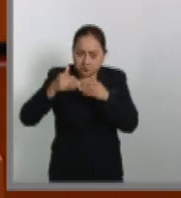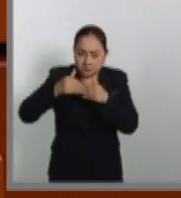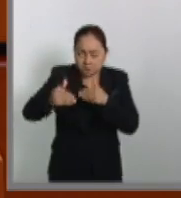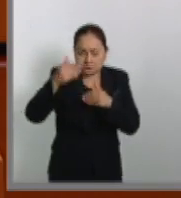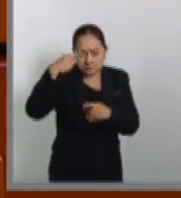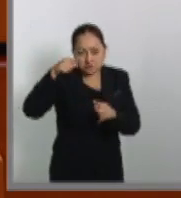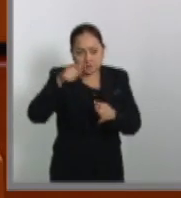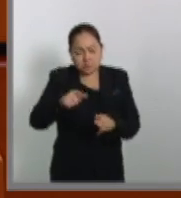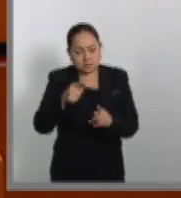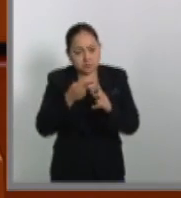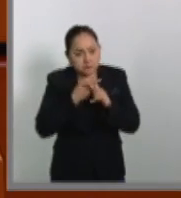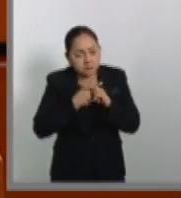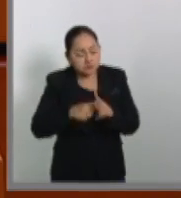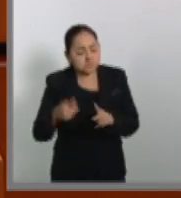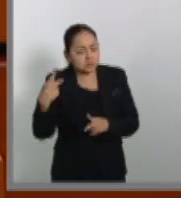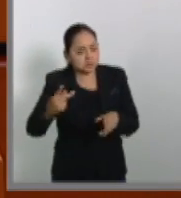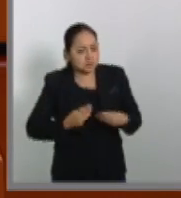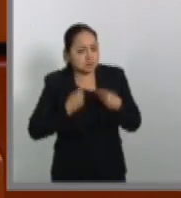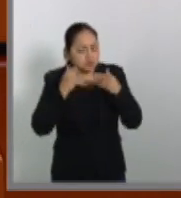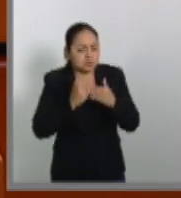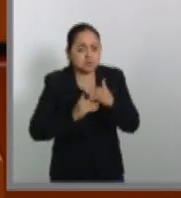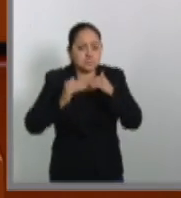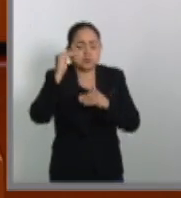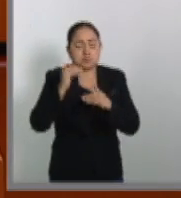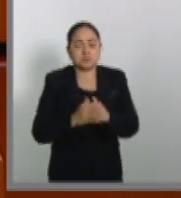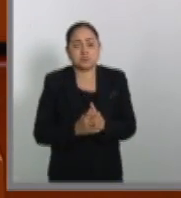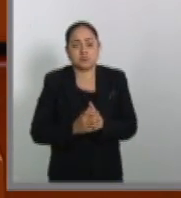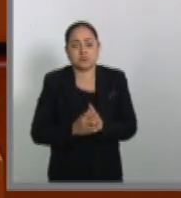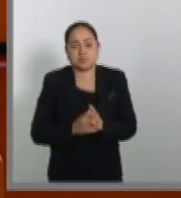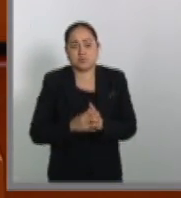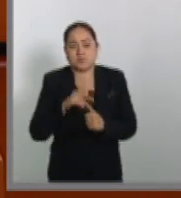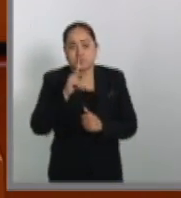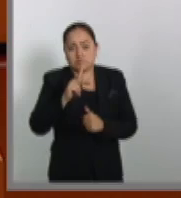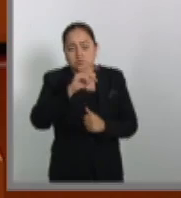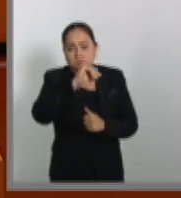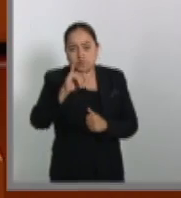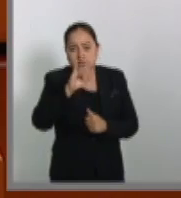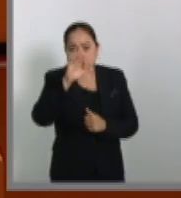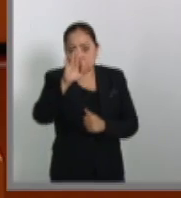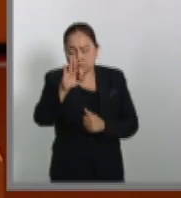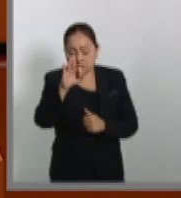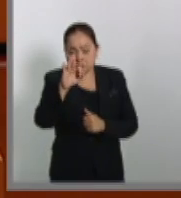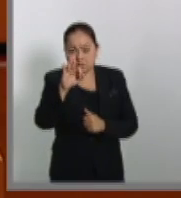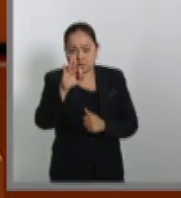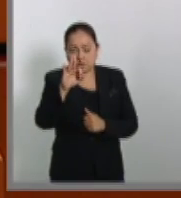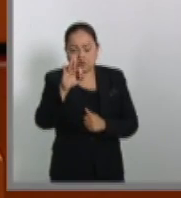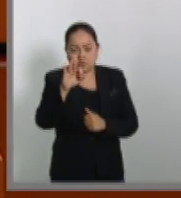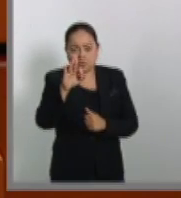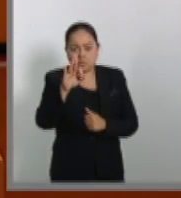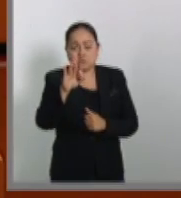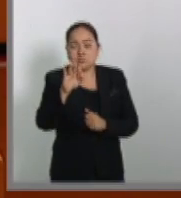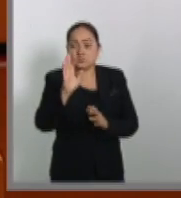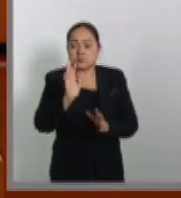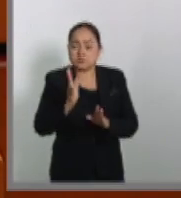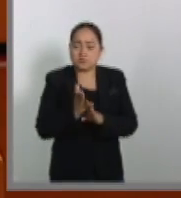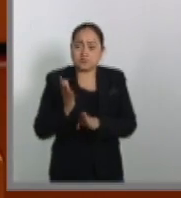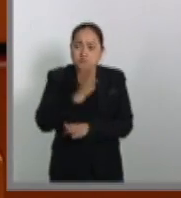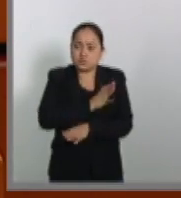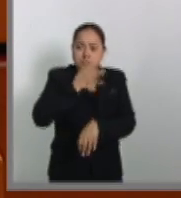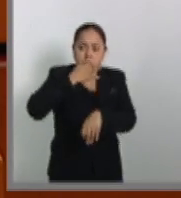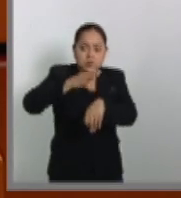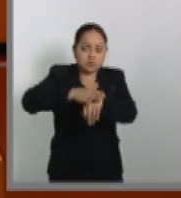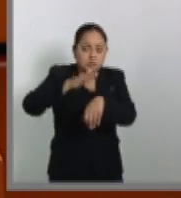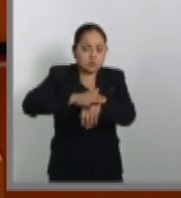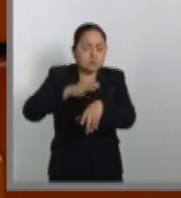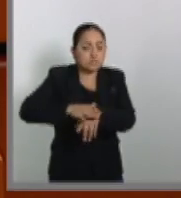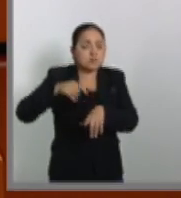el desarrollo de su vida. El Poder Judicial Federal ya se ha pronunciado